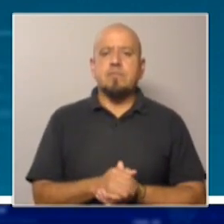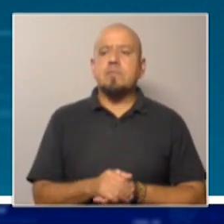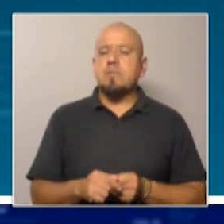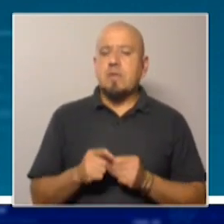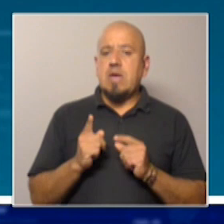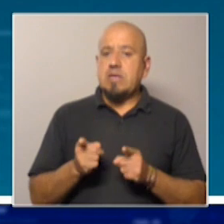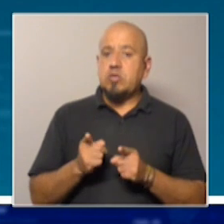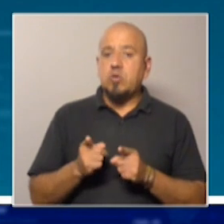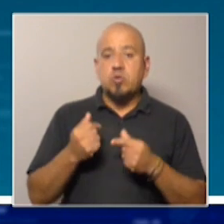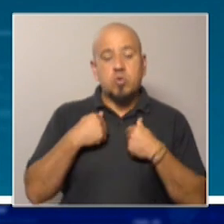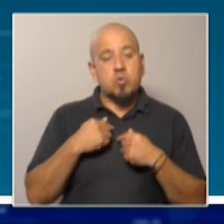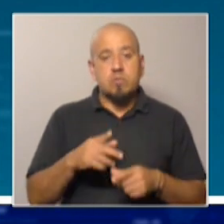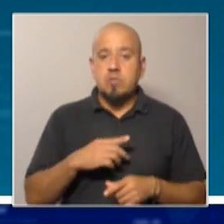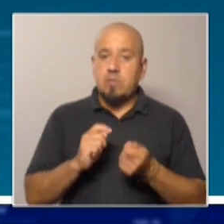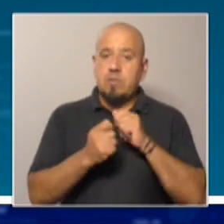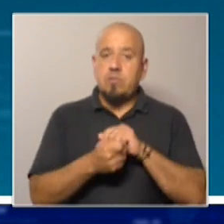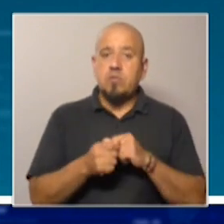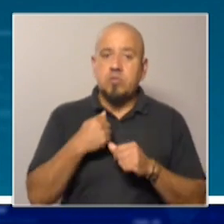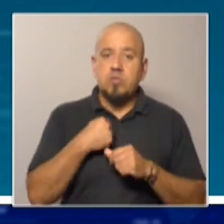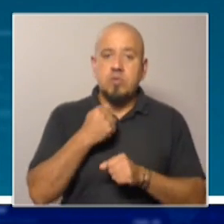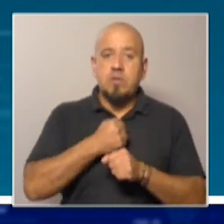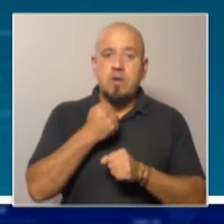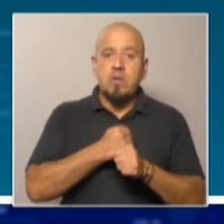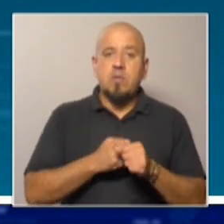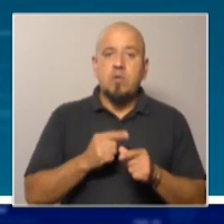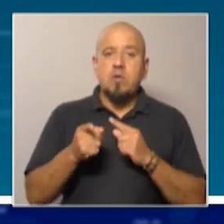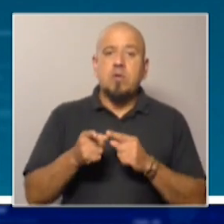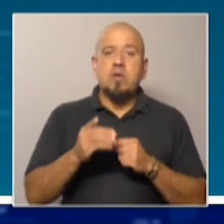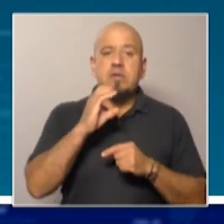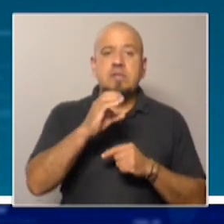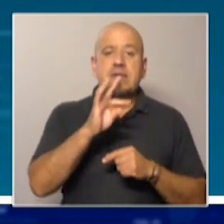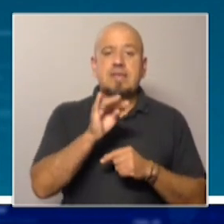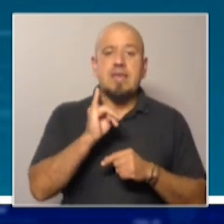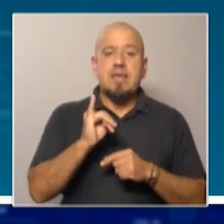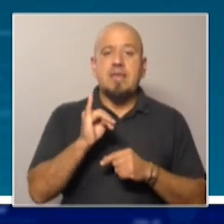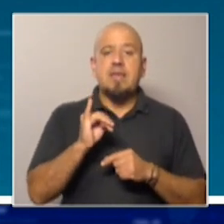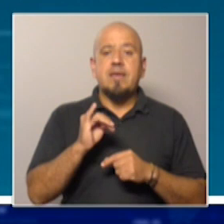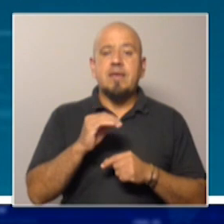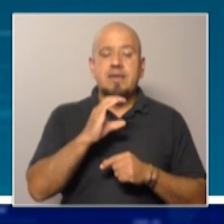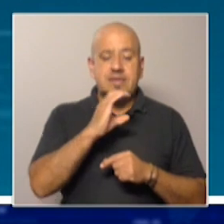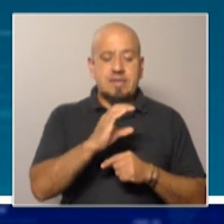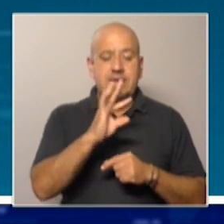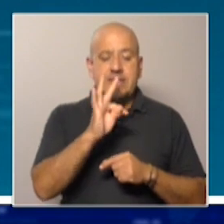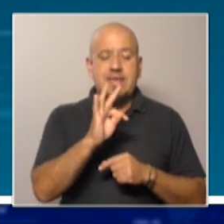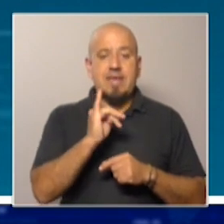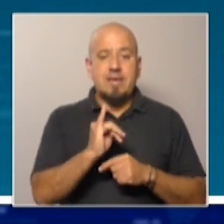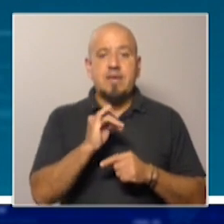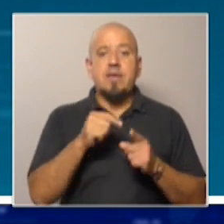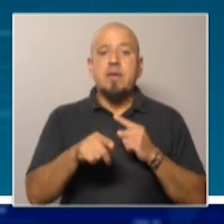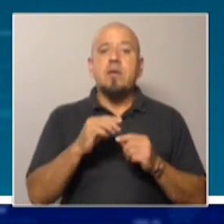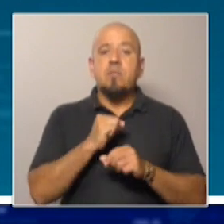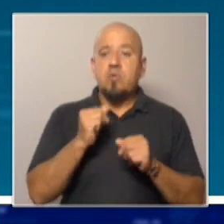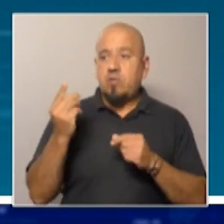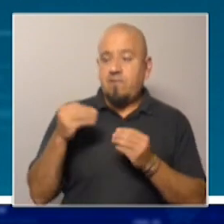nosotros hemos tenido que modificar. Si bien veníamos trabajando en SPI, con SPI a puertas abiertas, que permitíamos a los familiares